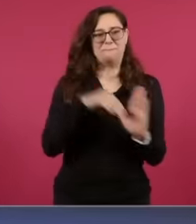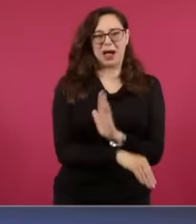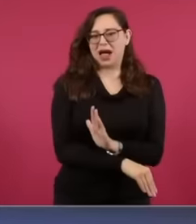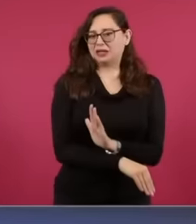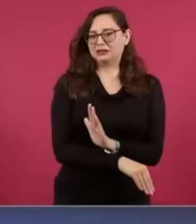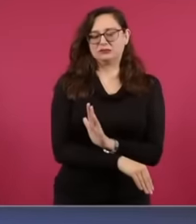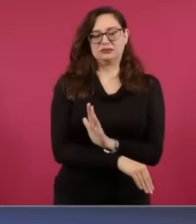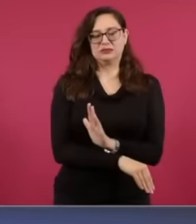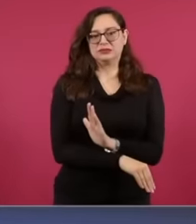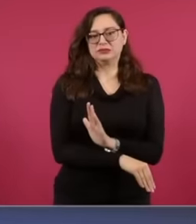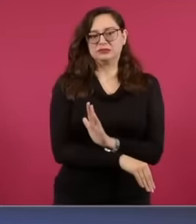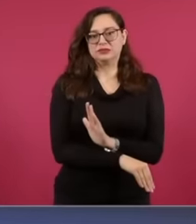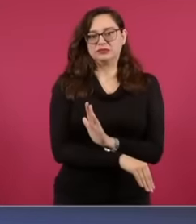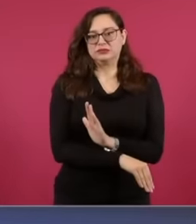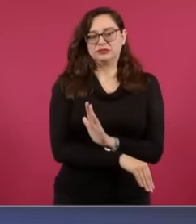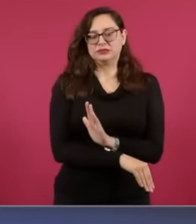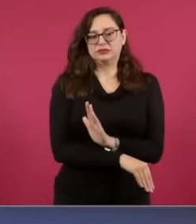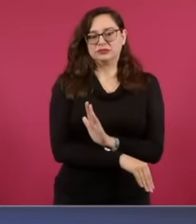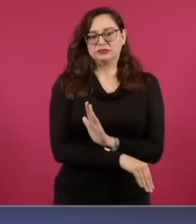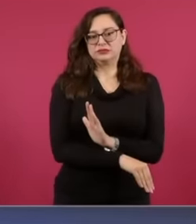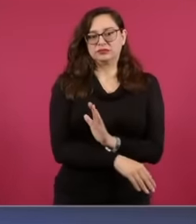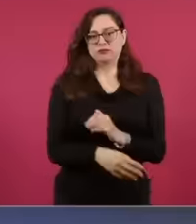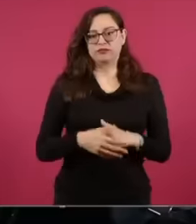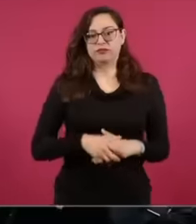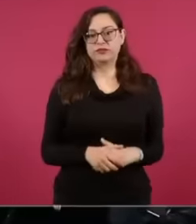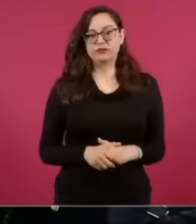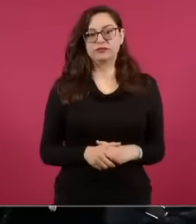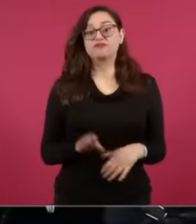y el de nuestros hermanos brasileños